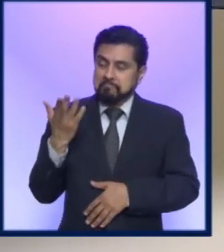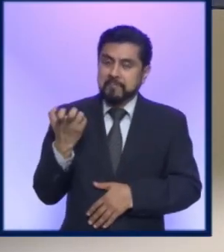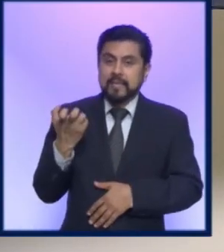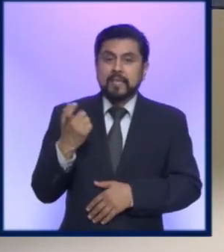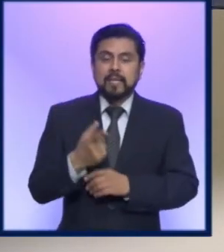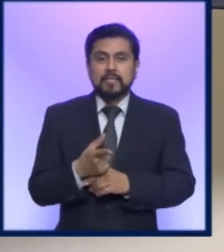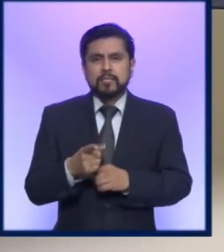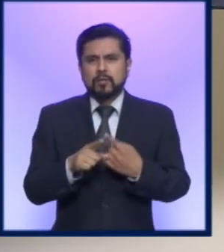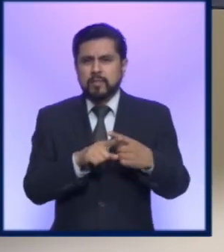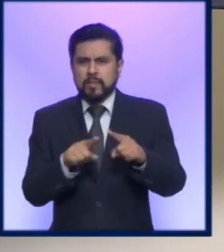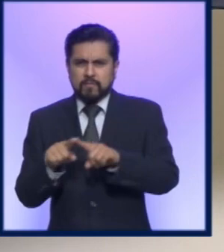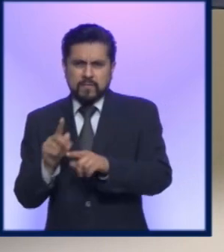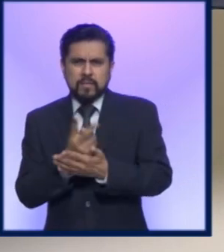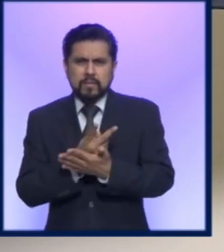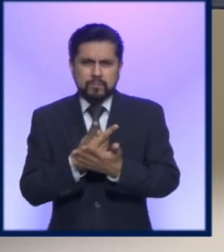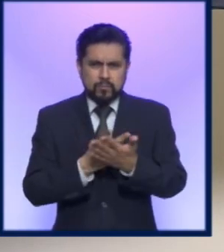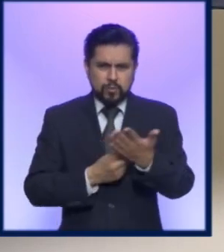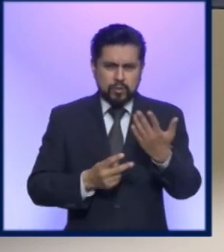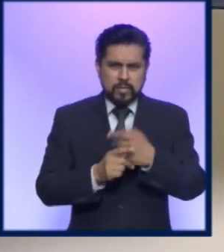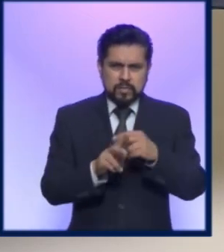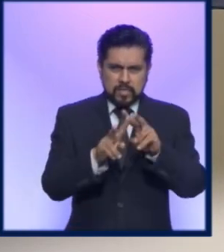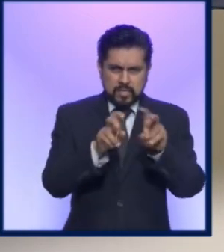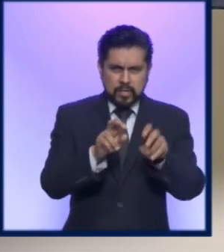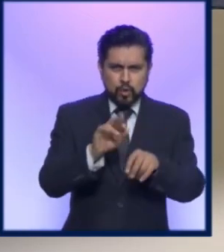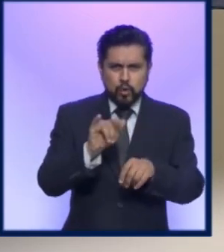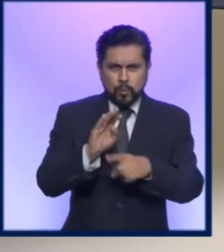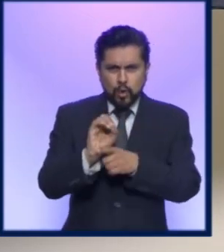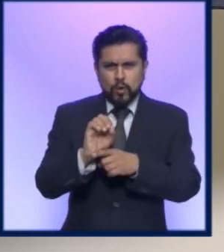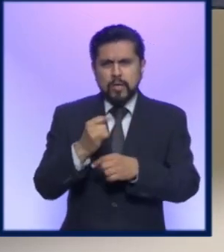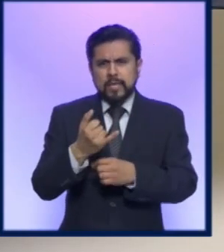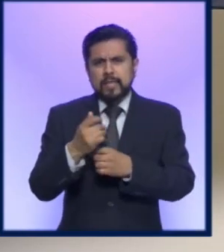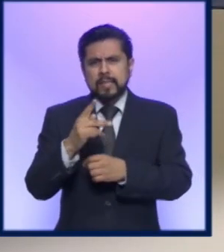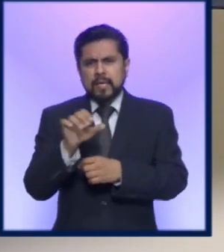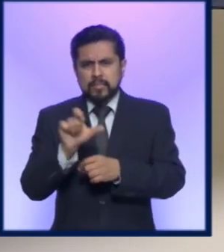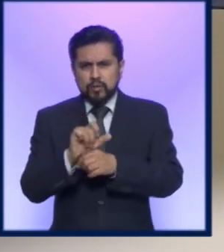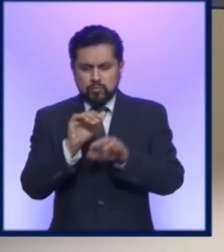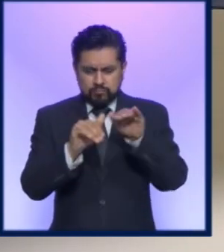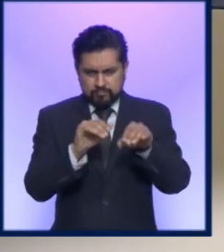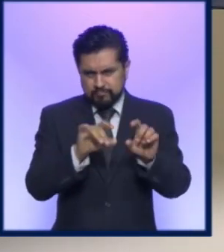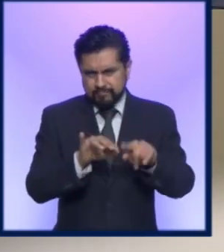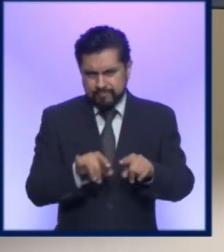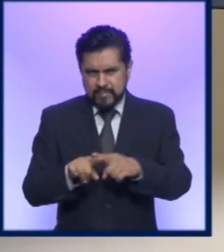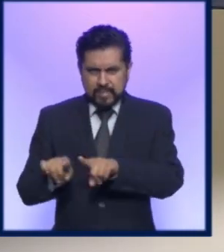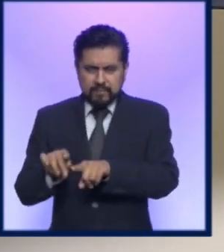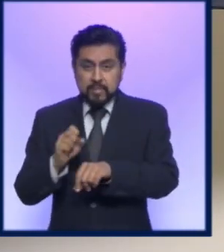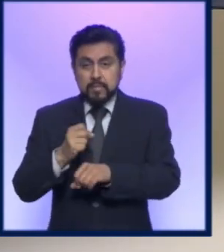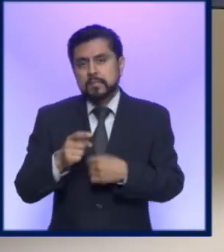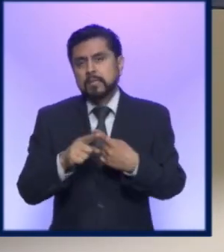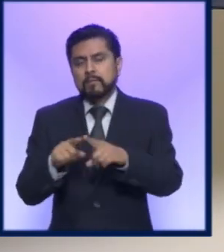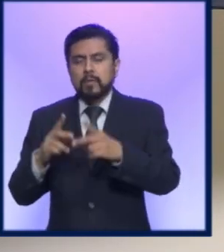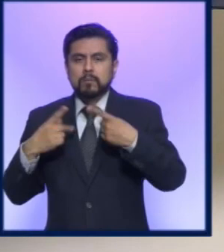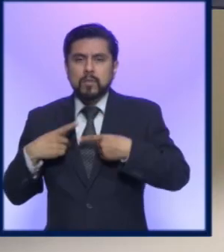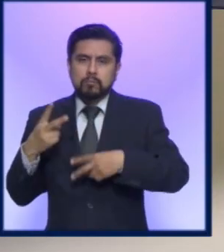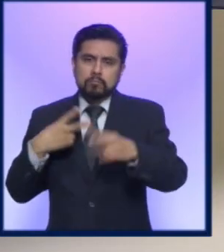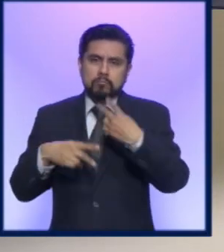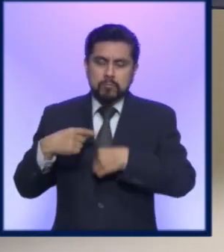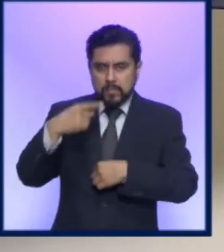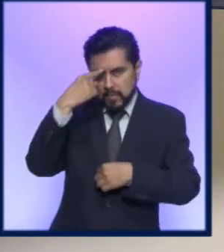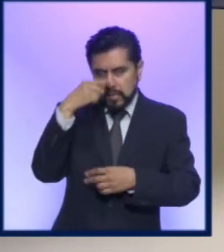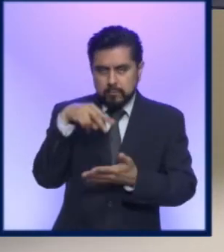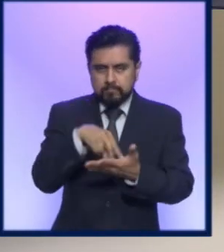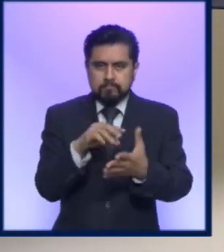en cada uno de los programas de rubro y texto hemos contado con la presencia de personas del secretariado de estudio y cuenta de tesis de las